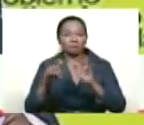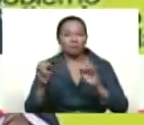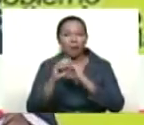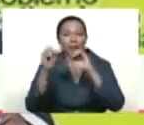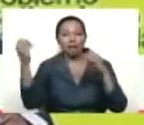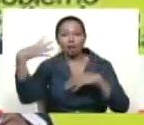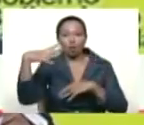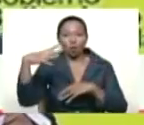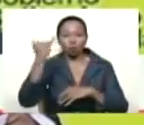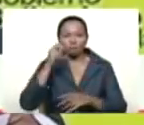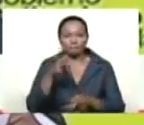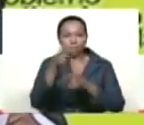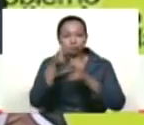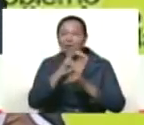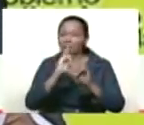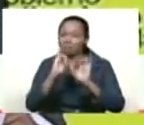día,